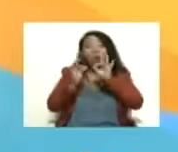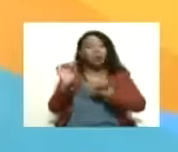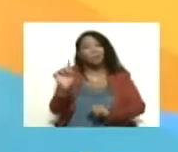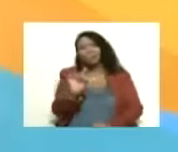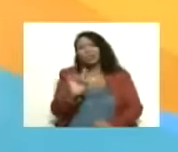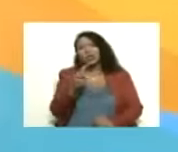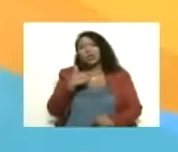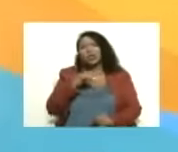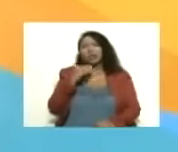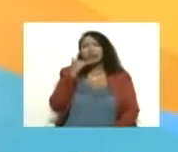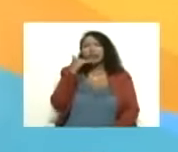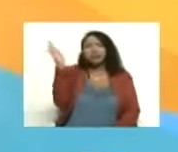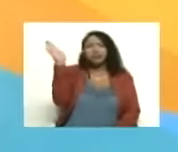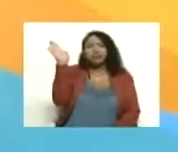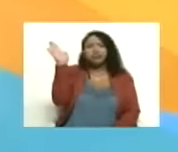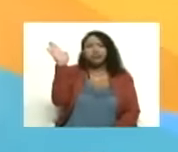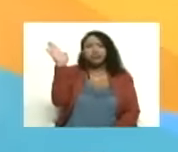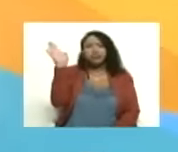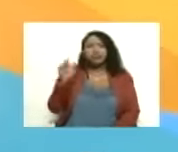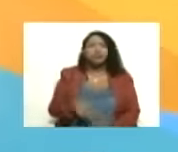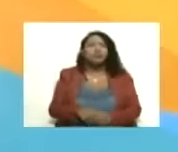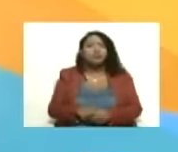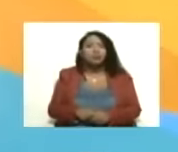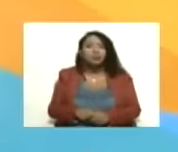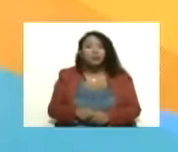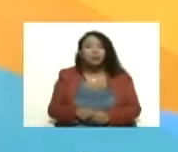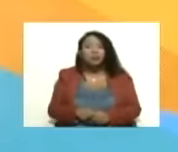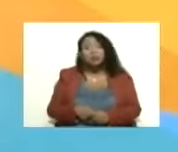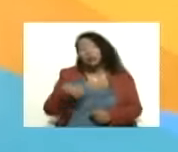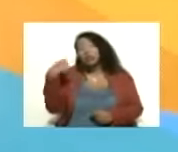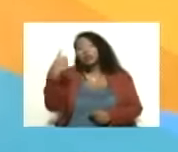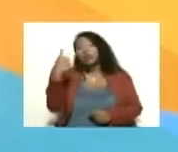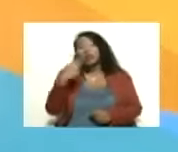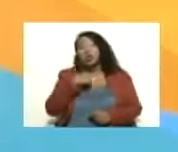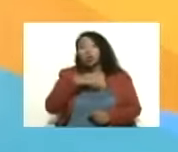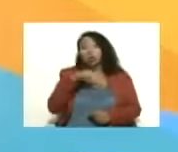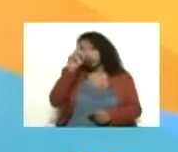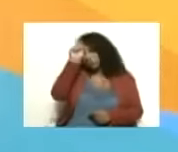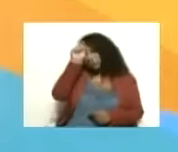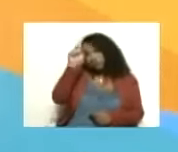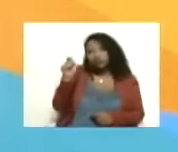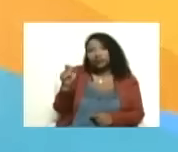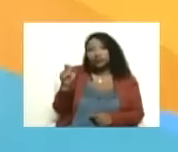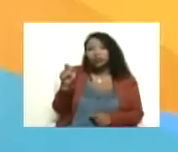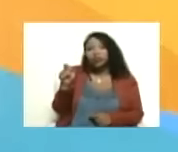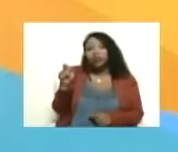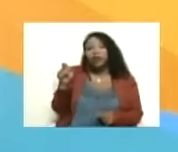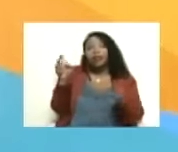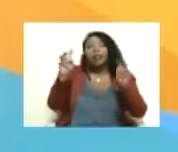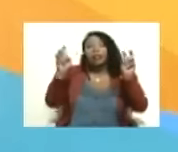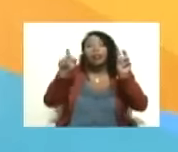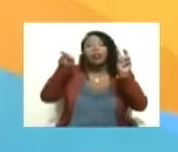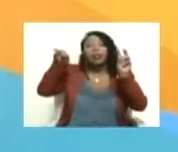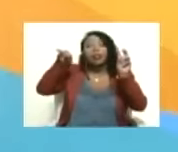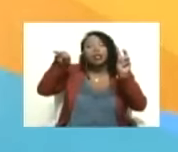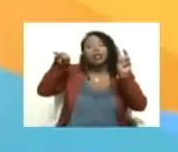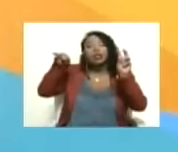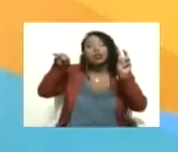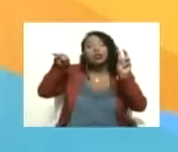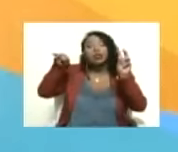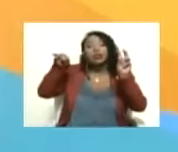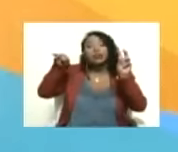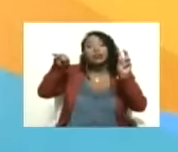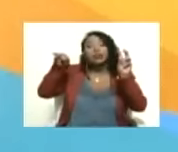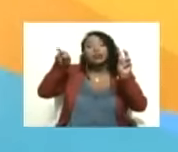un bledo Sencillamente no reconocemos la jurisdicción de eso de ese de